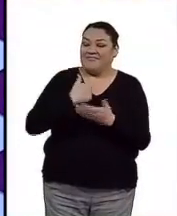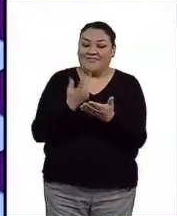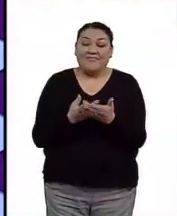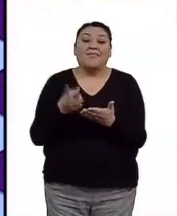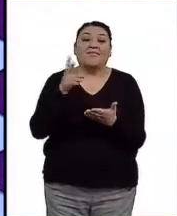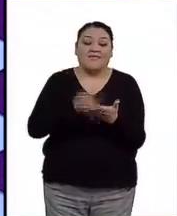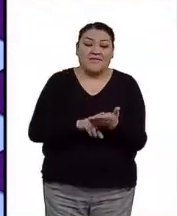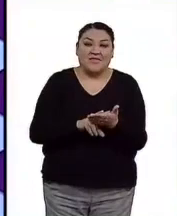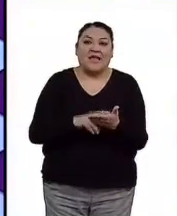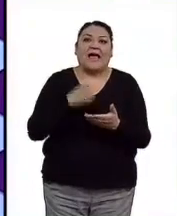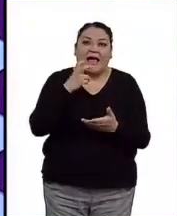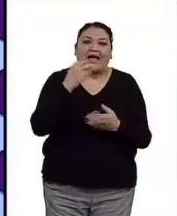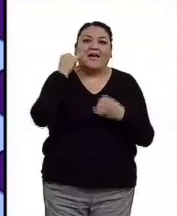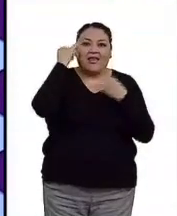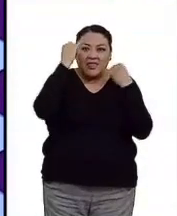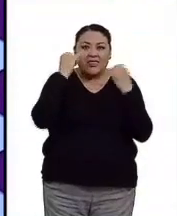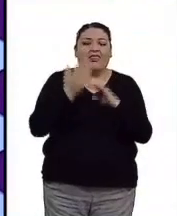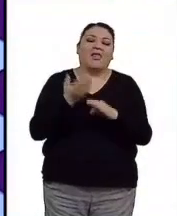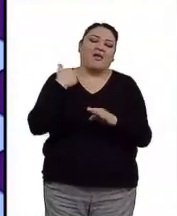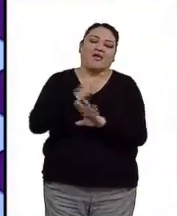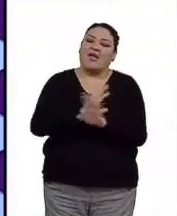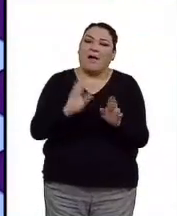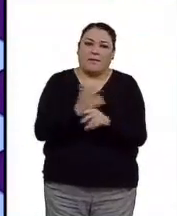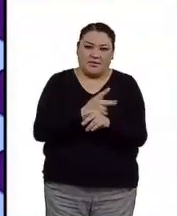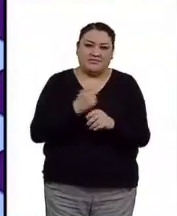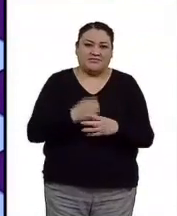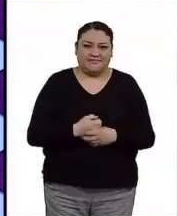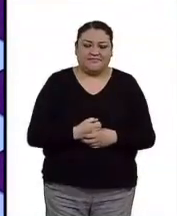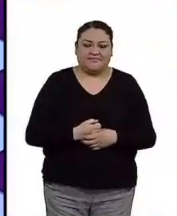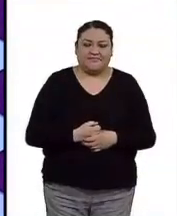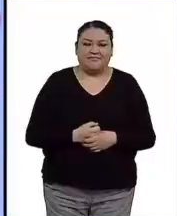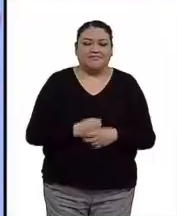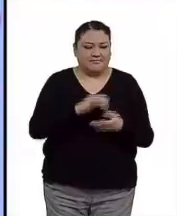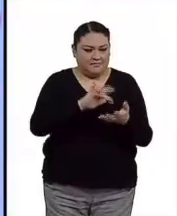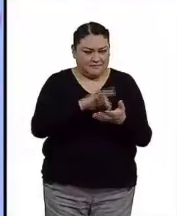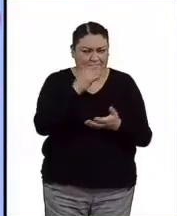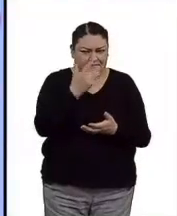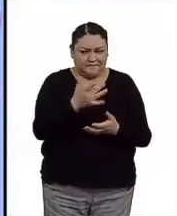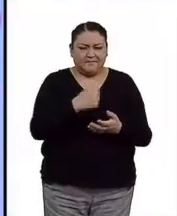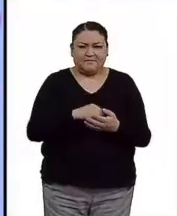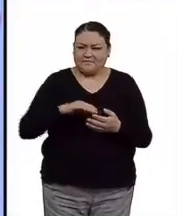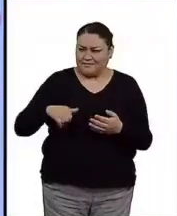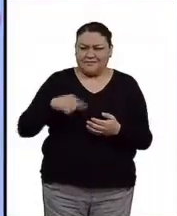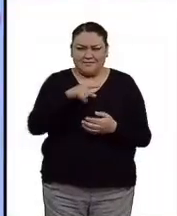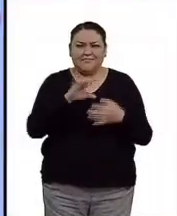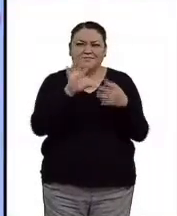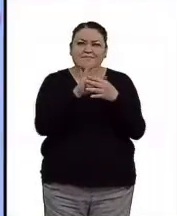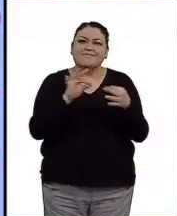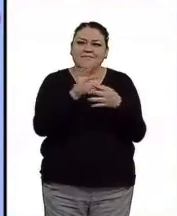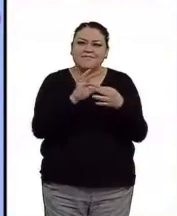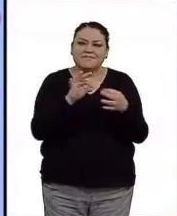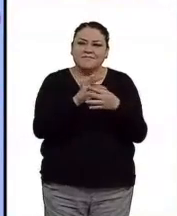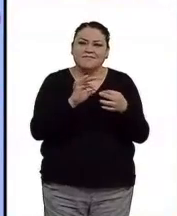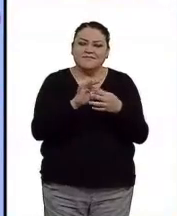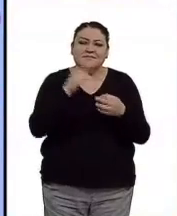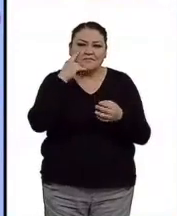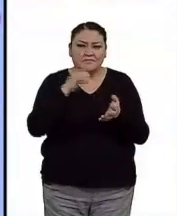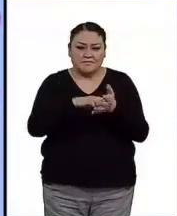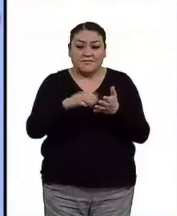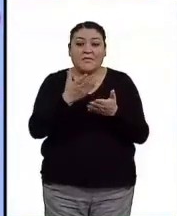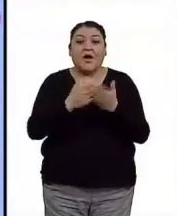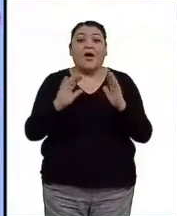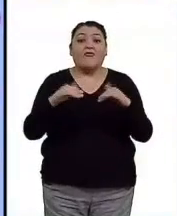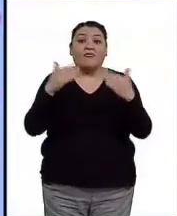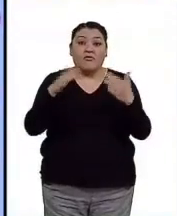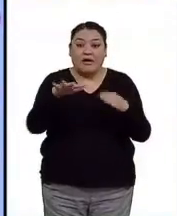ya es falso, ¿no? Ha quedado muy atrás. Ok, muchas gracias. Bueno, y aquí mencionas algo muy importante, que es que todavía el mercado laboral es